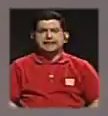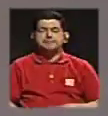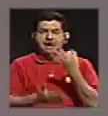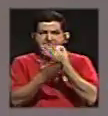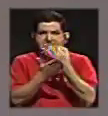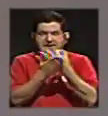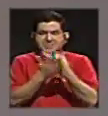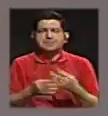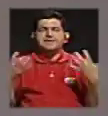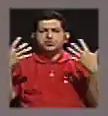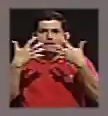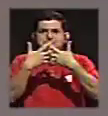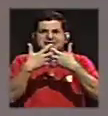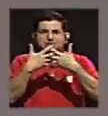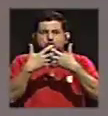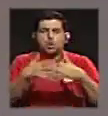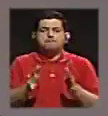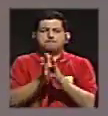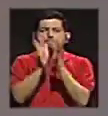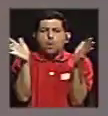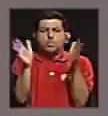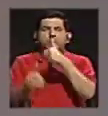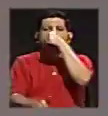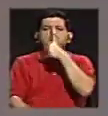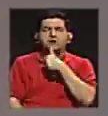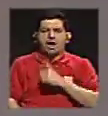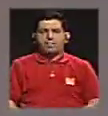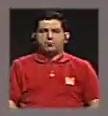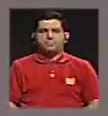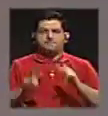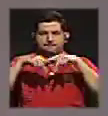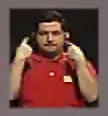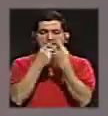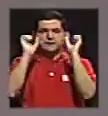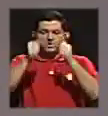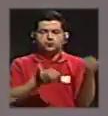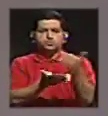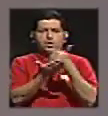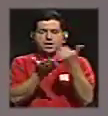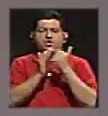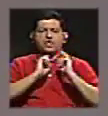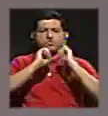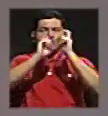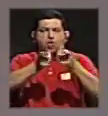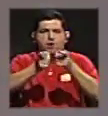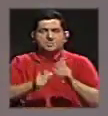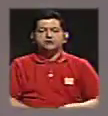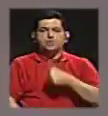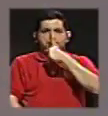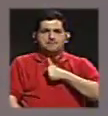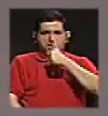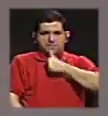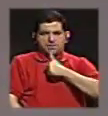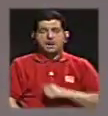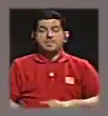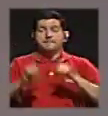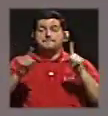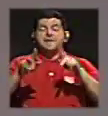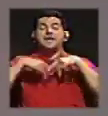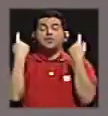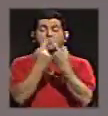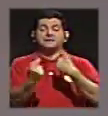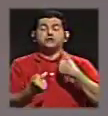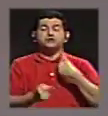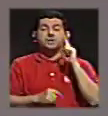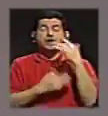financiamiento mixto público y privado los partidos pueden captar donaciones de privados pero los partidos tienen